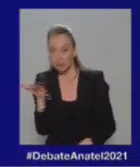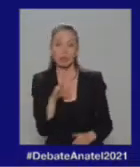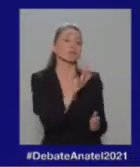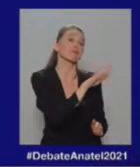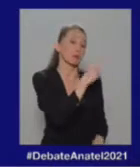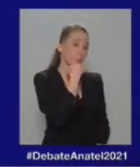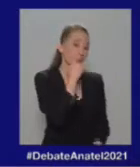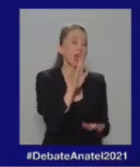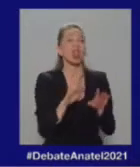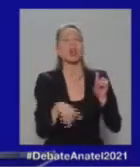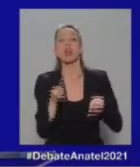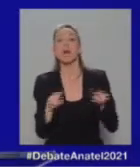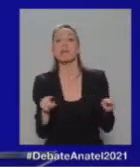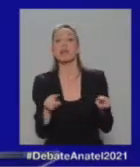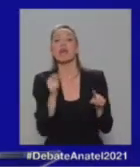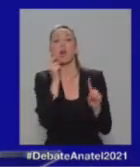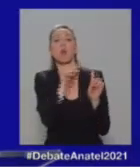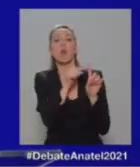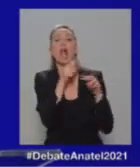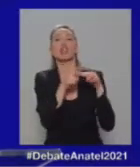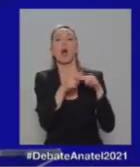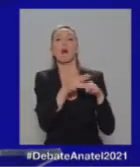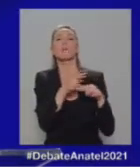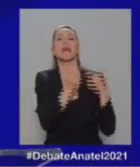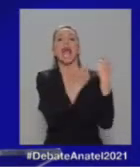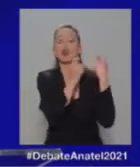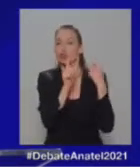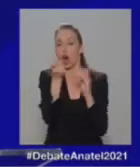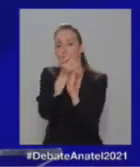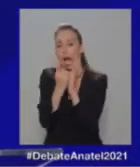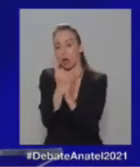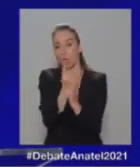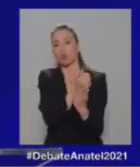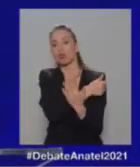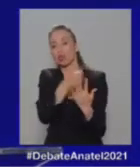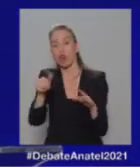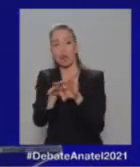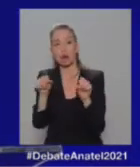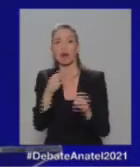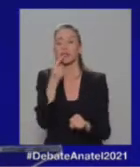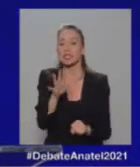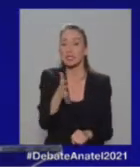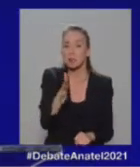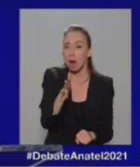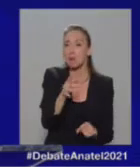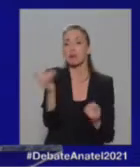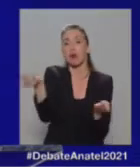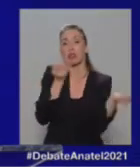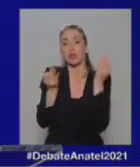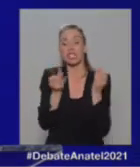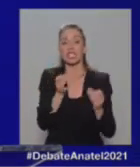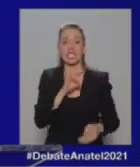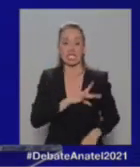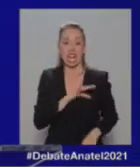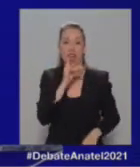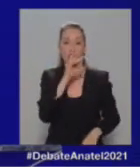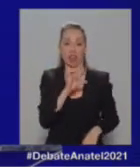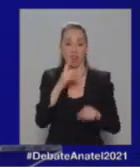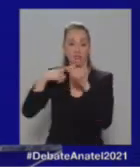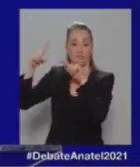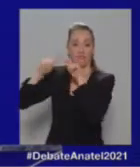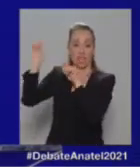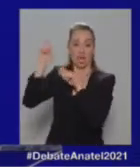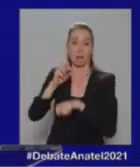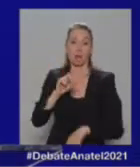imputaciones. Pero uno que tuvo que salir al paso y dar explicaciones recientemente ha sido José Antonio Kast,